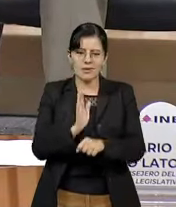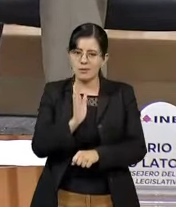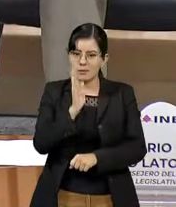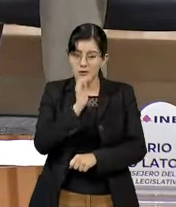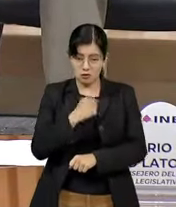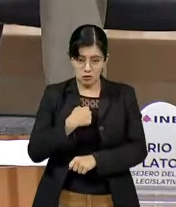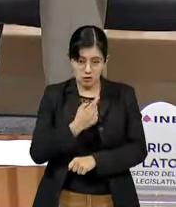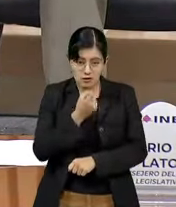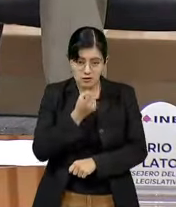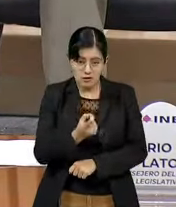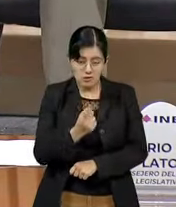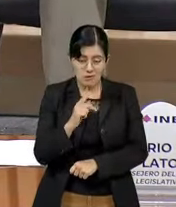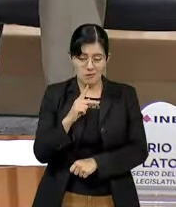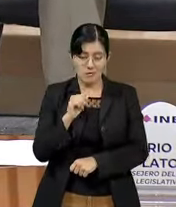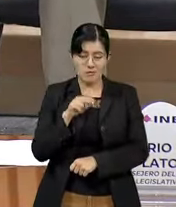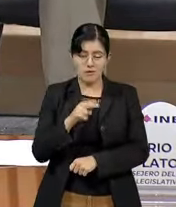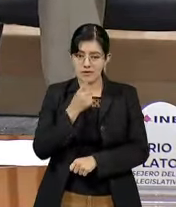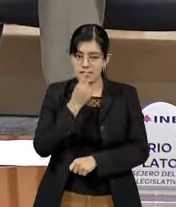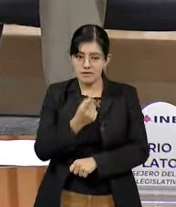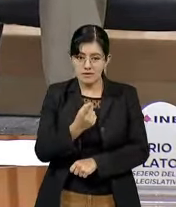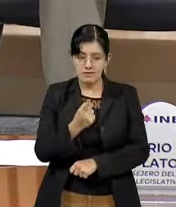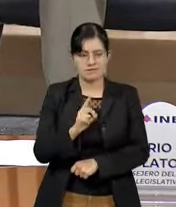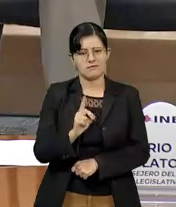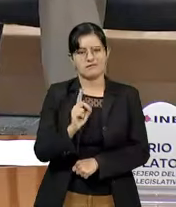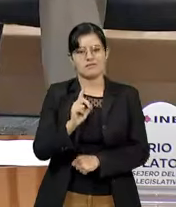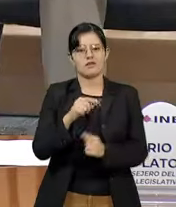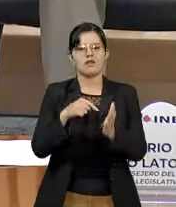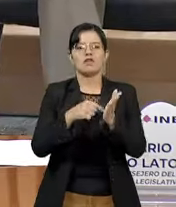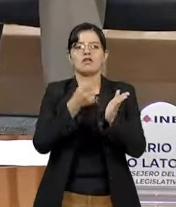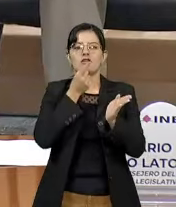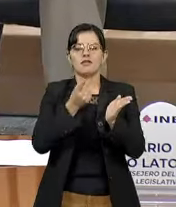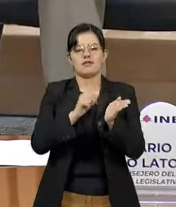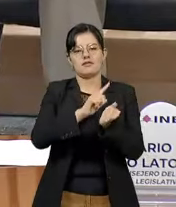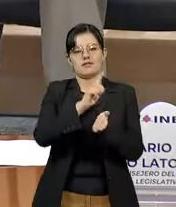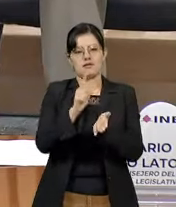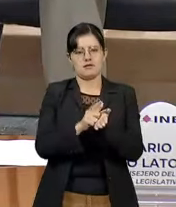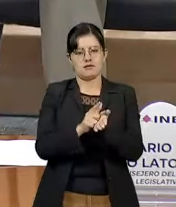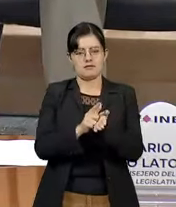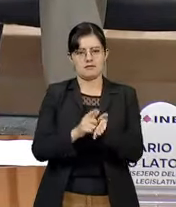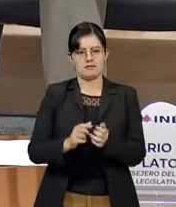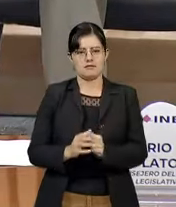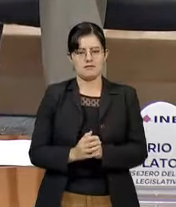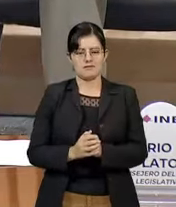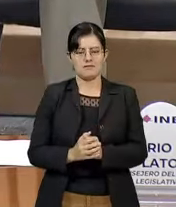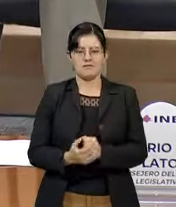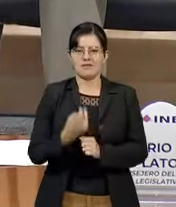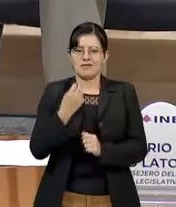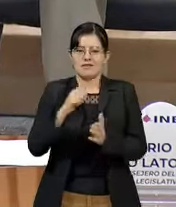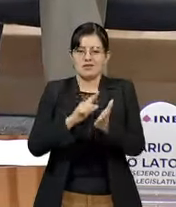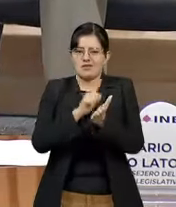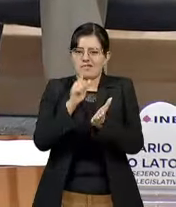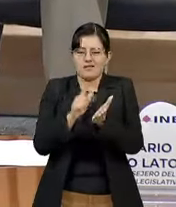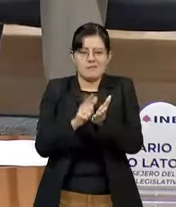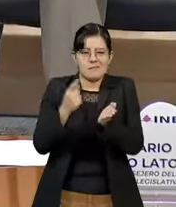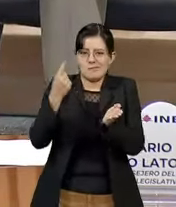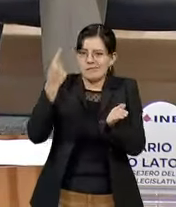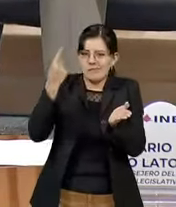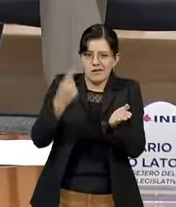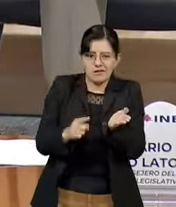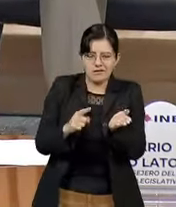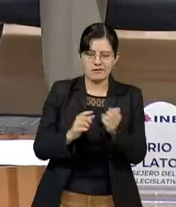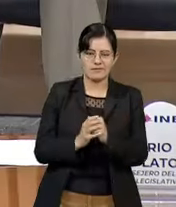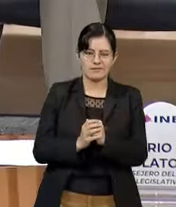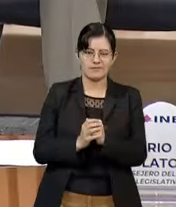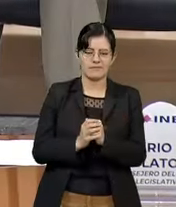digo yo no lo dice el pan no lo dice lo dice La Ley así lo exige la ley y que fue motivo de